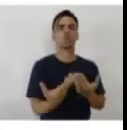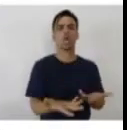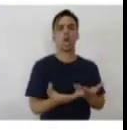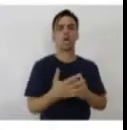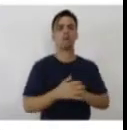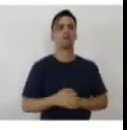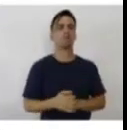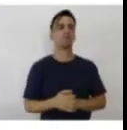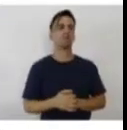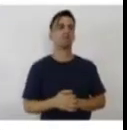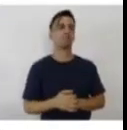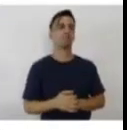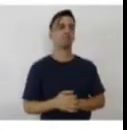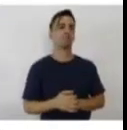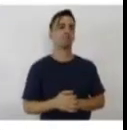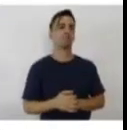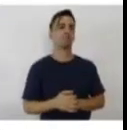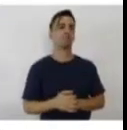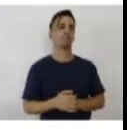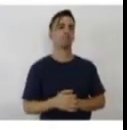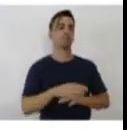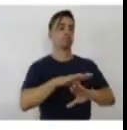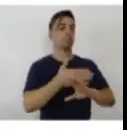obtenemos. Ahora corresponde